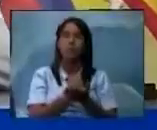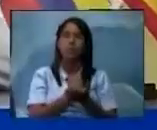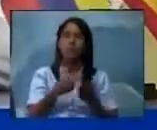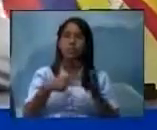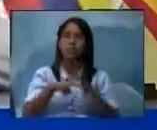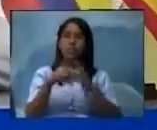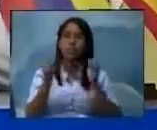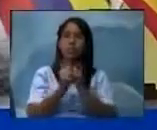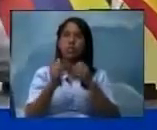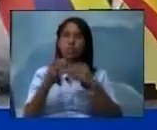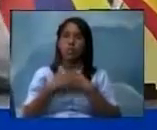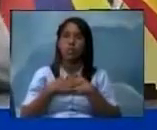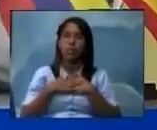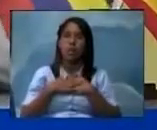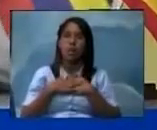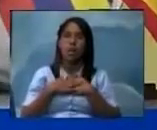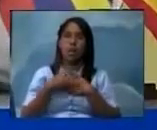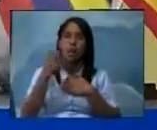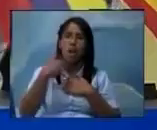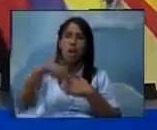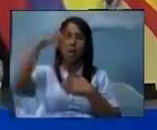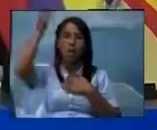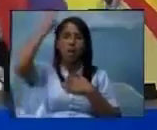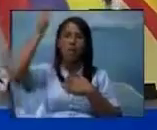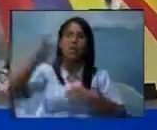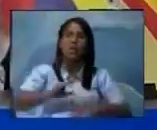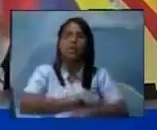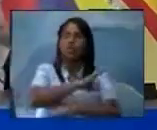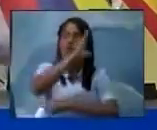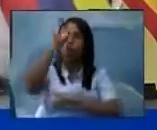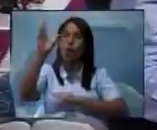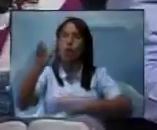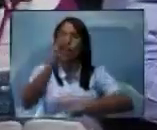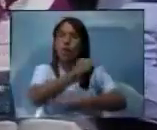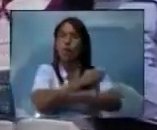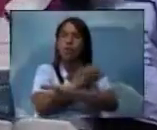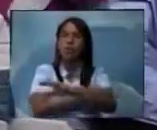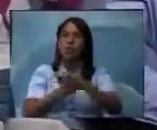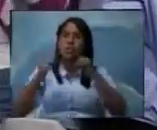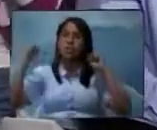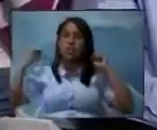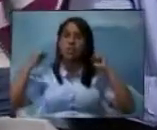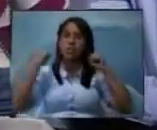Dígalo conmigo, cielito: al reino de los cielos se hace fuerza.